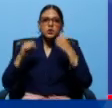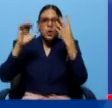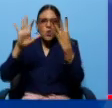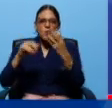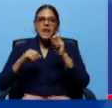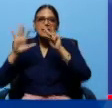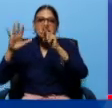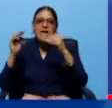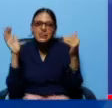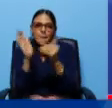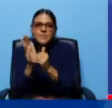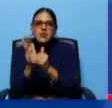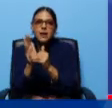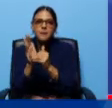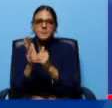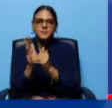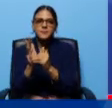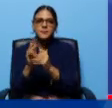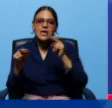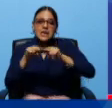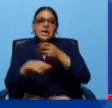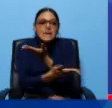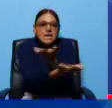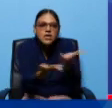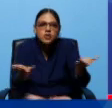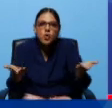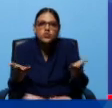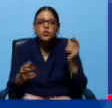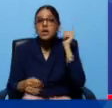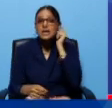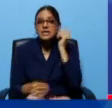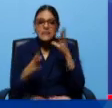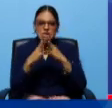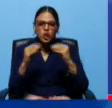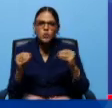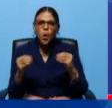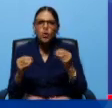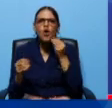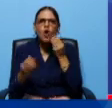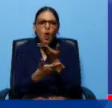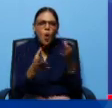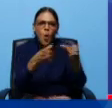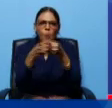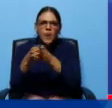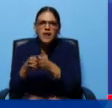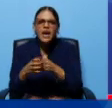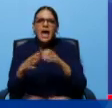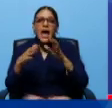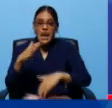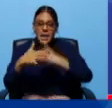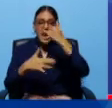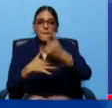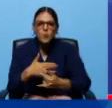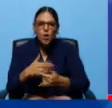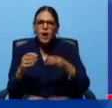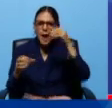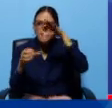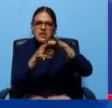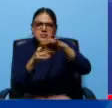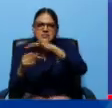197 mil niños, niñas y jóvenes en el programa